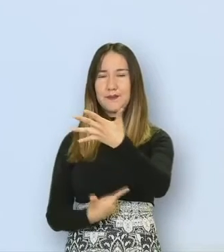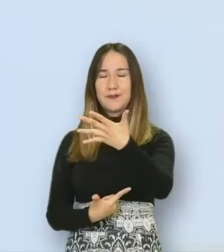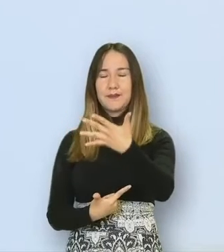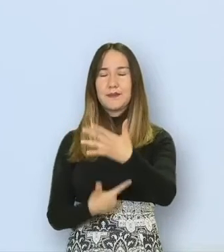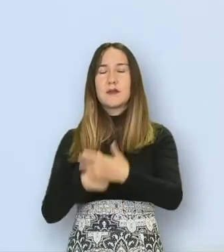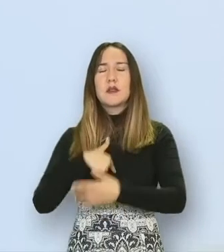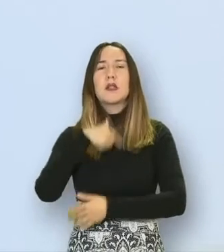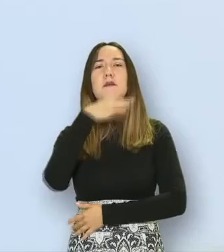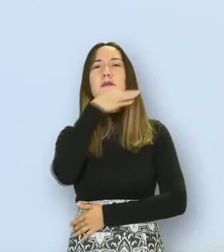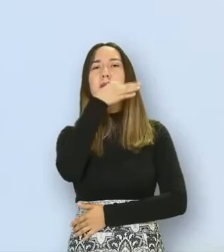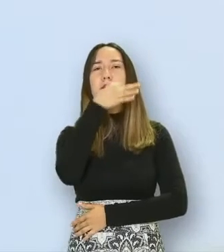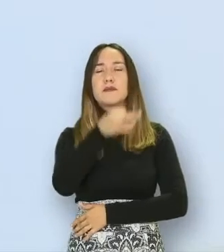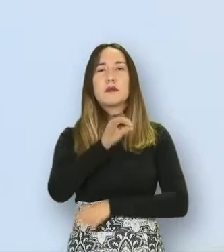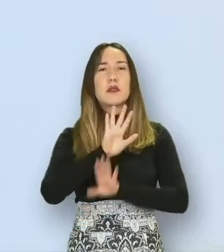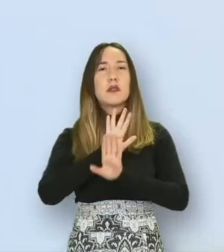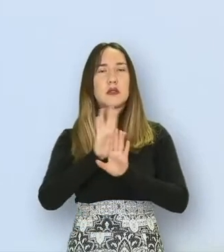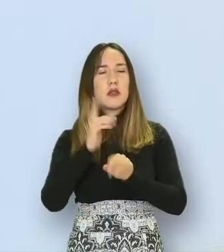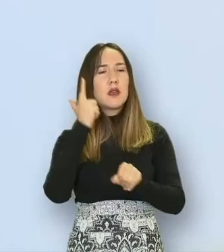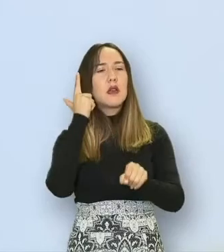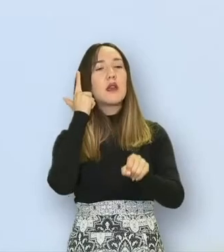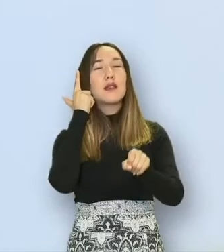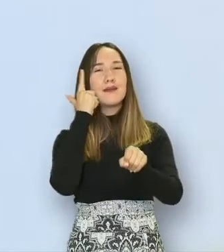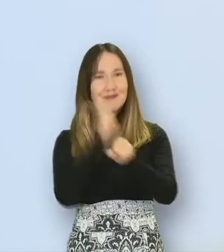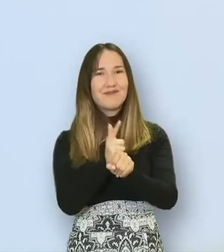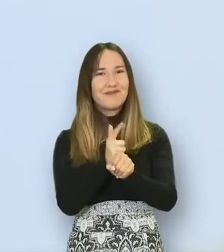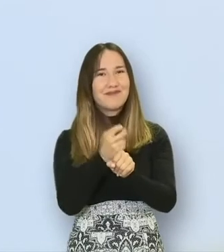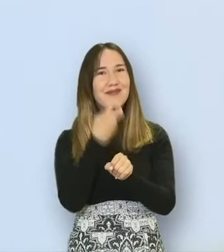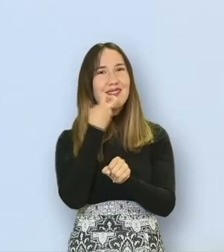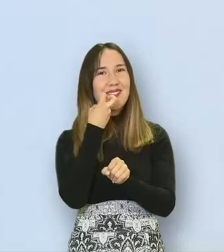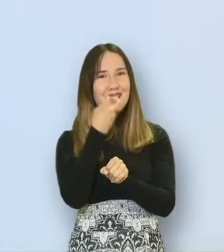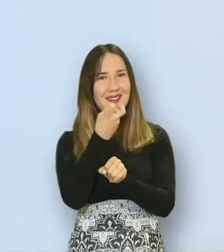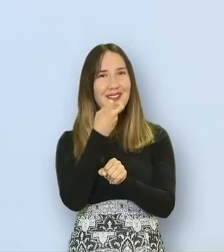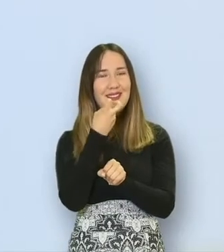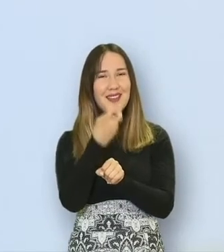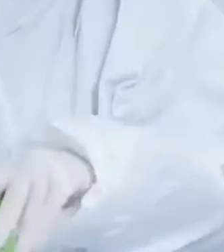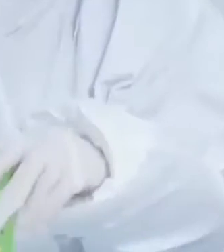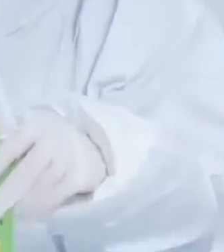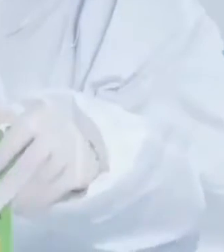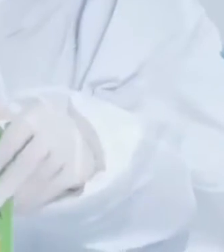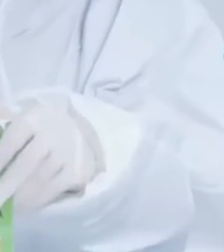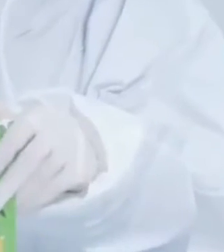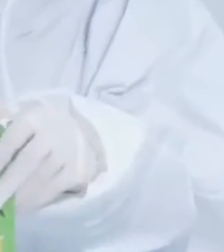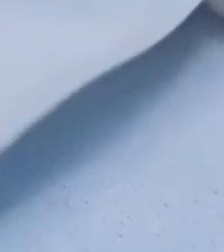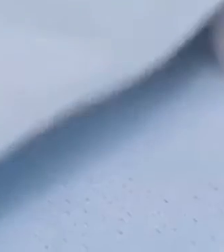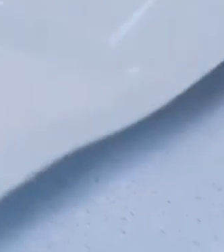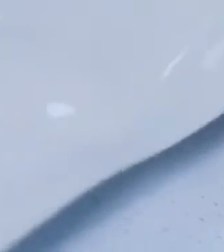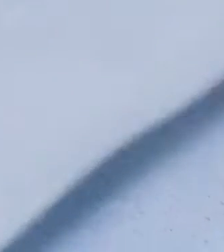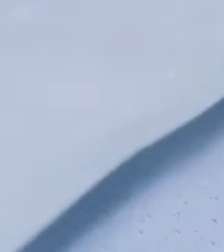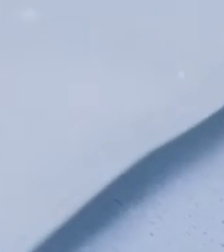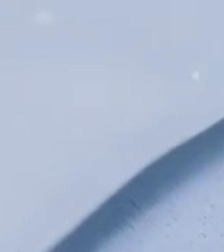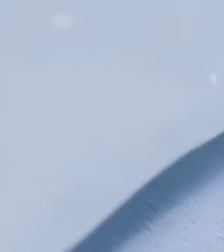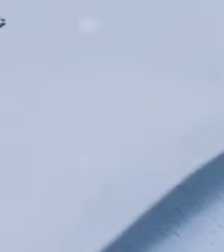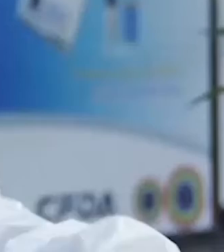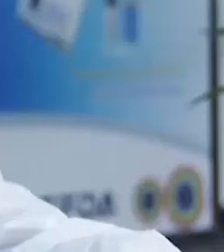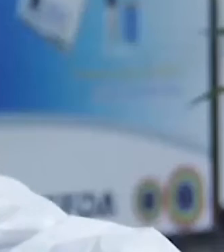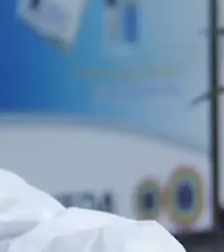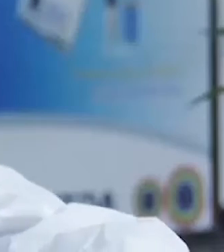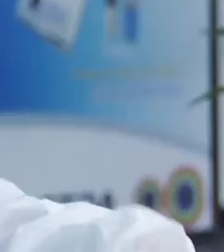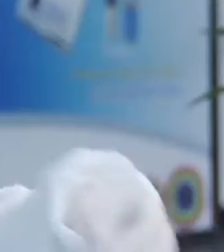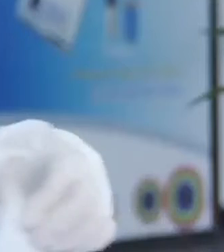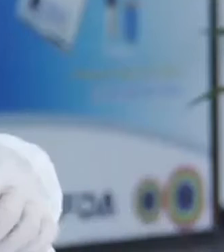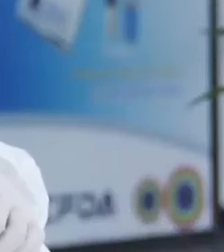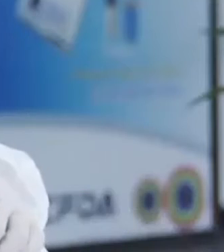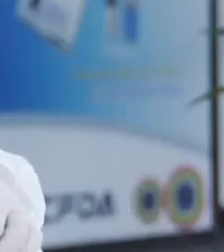rápidas para el COVID-19 no se encuentran a la libre venta, ante lo cual recomienda acercarse a los laboratorios establecidos